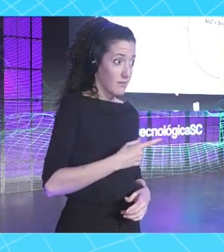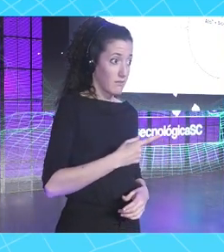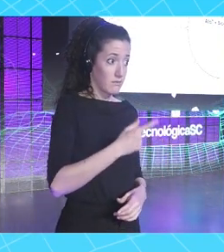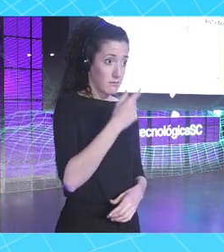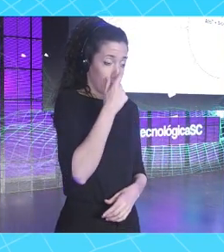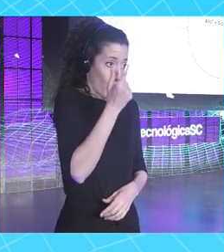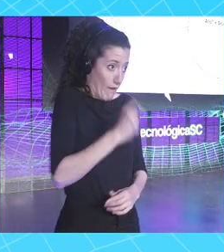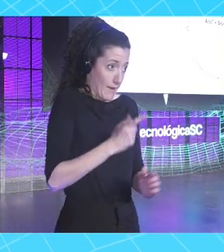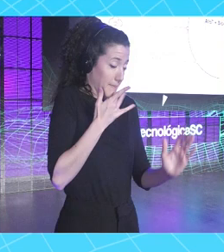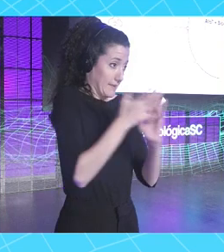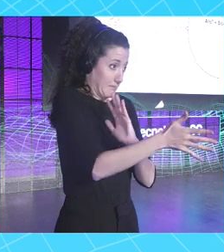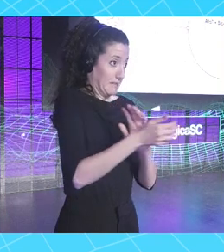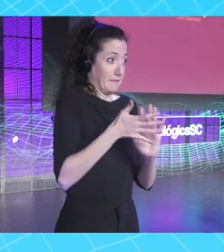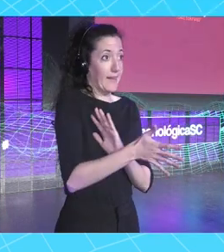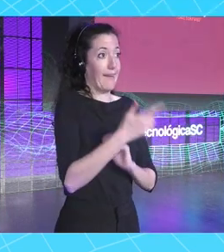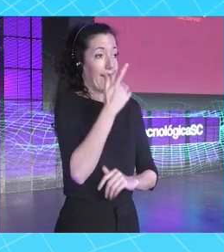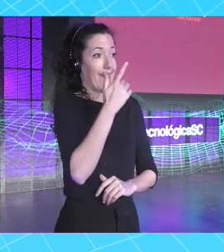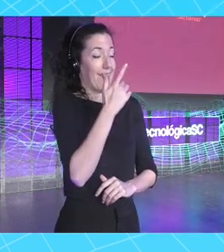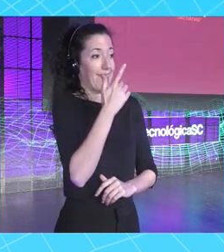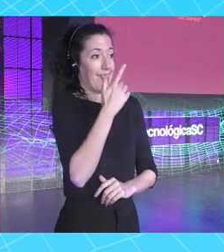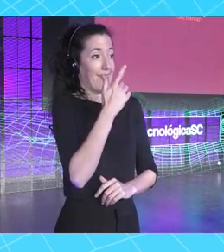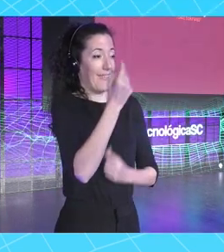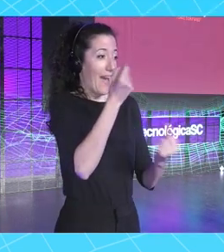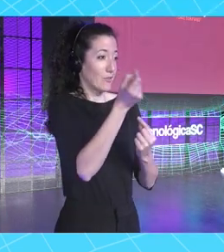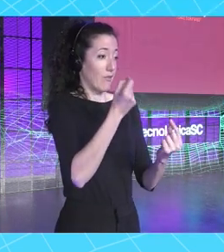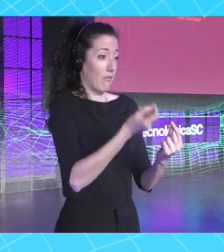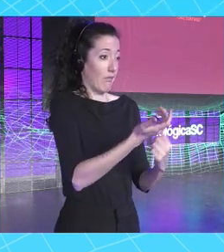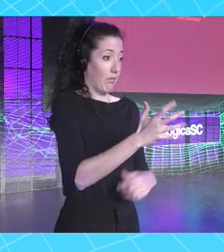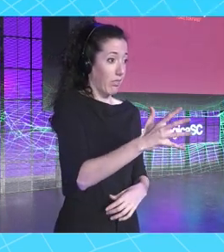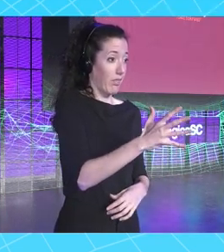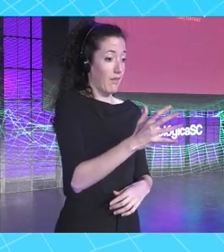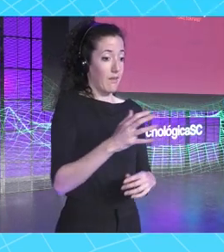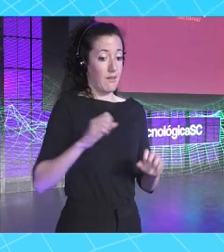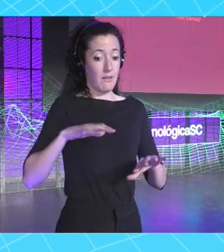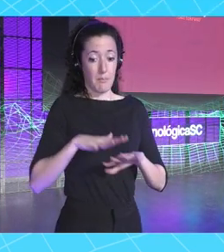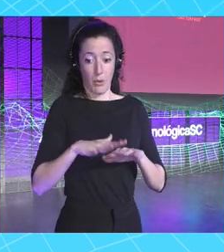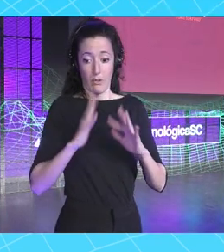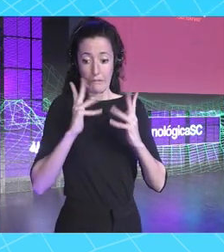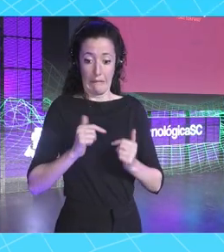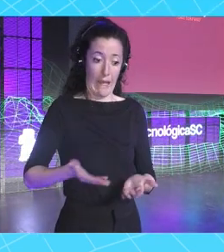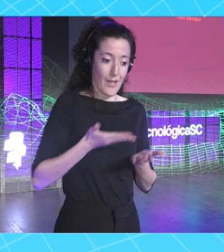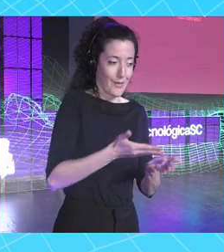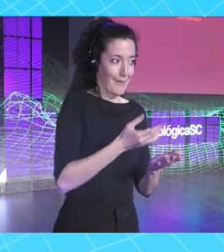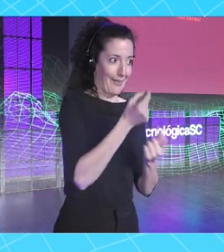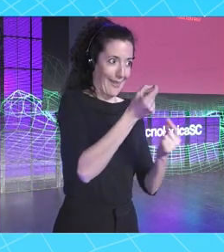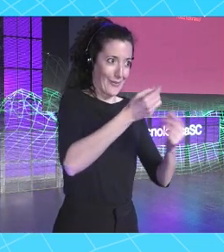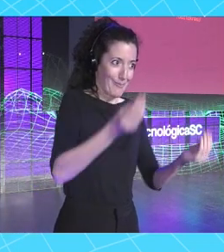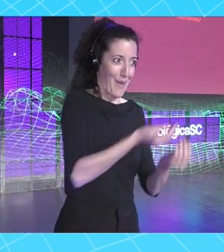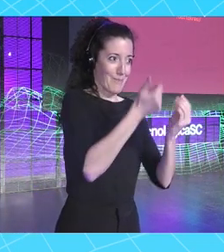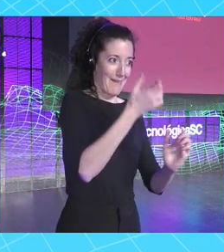entonces volvemos a esta a esta transparencia y